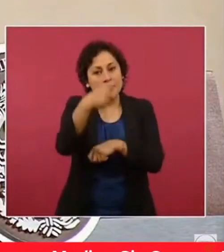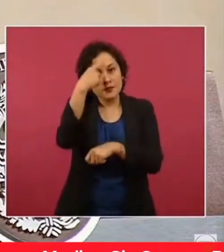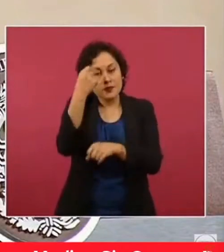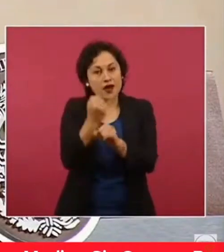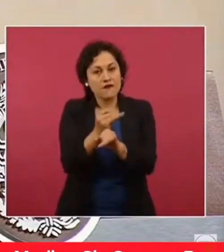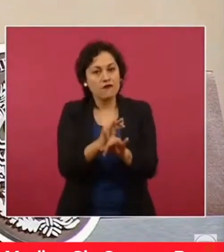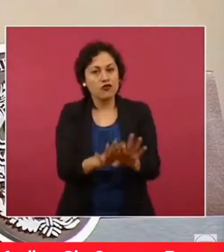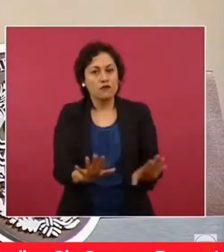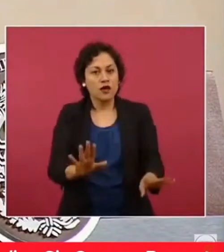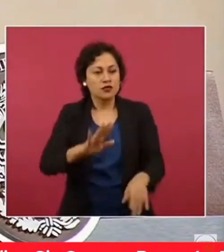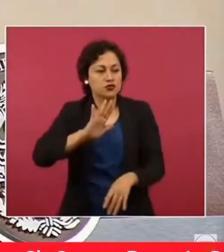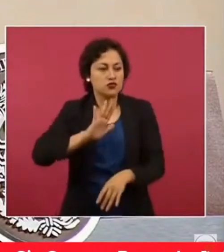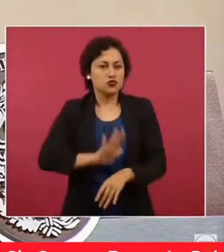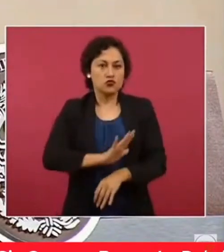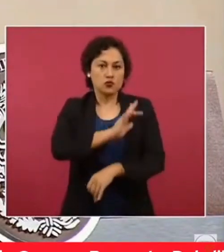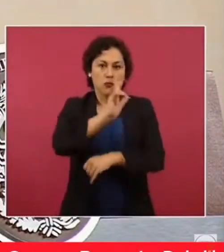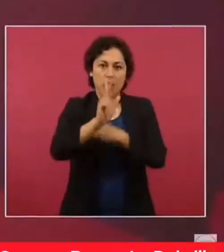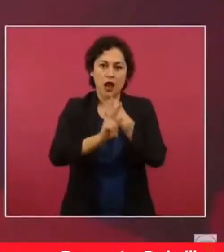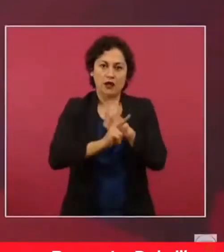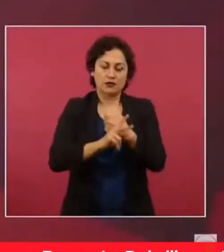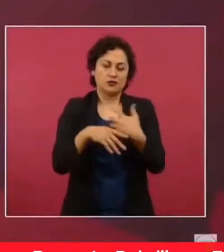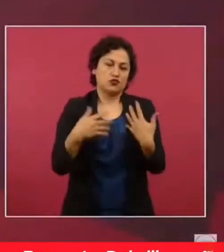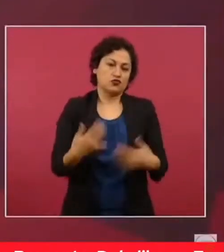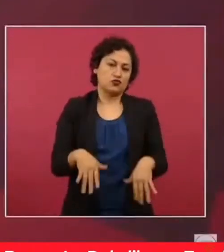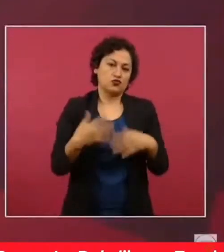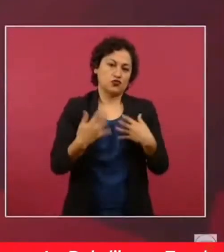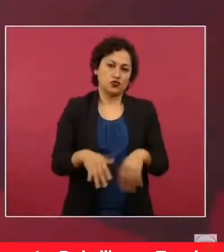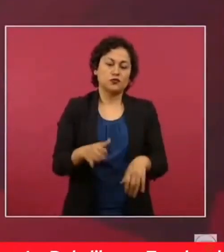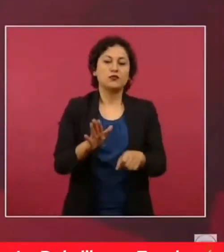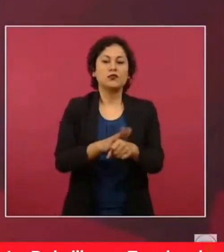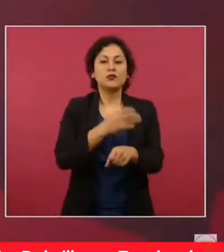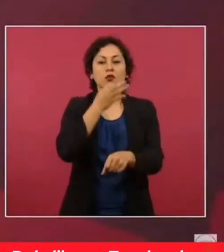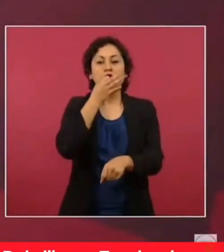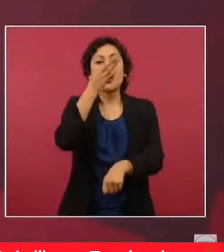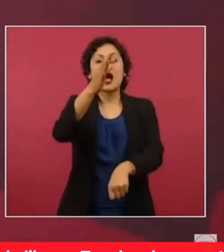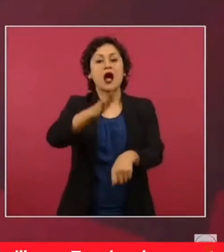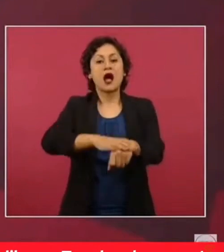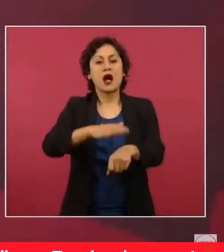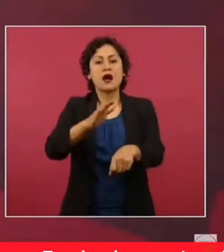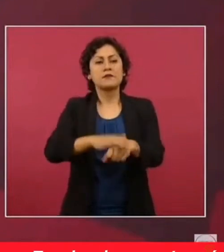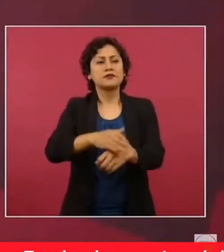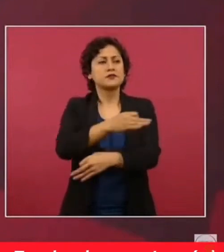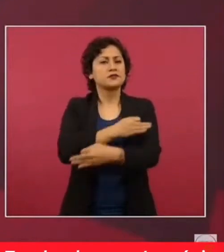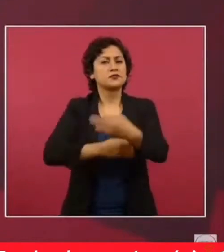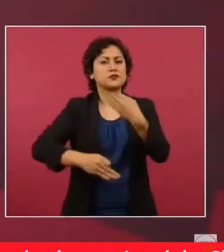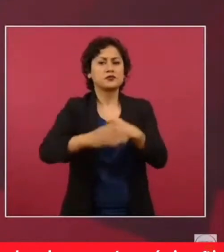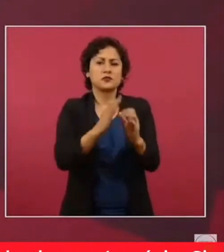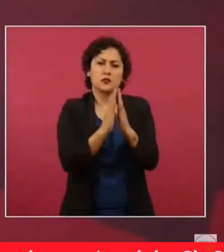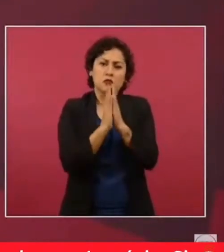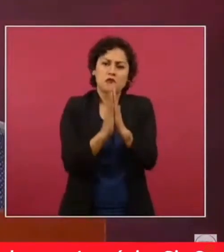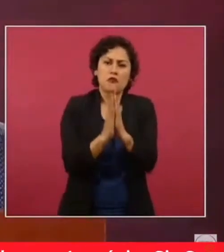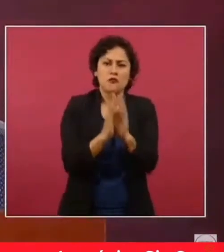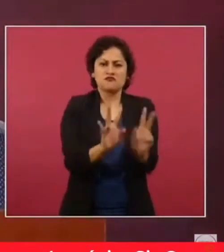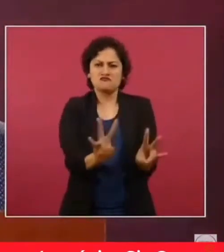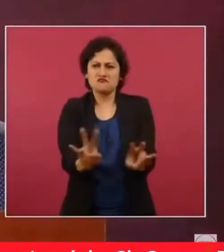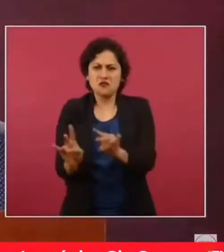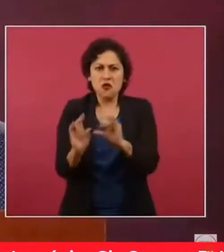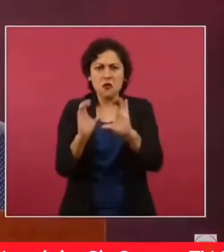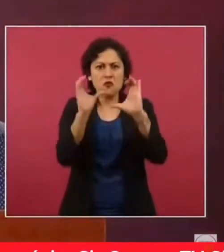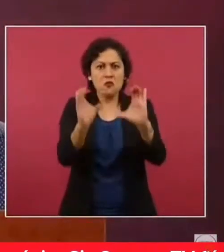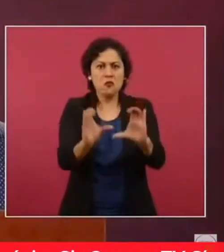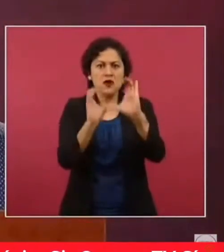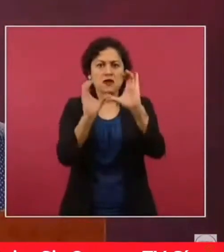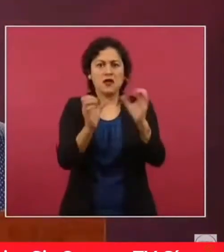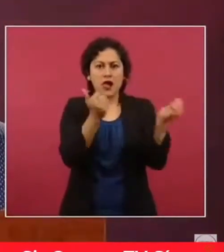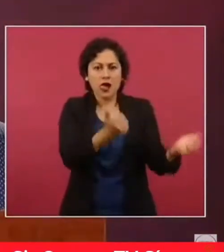eso, decirles a todas y todos que tenemos que evitar el saqueo de bienes arqueológicos y, por